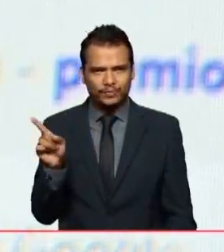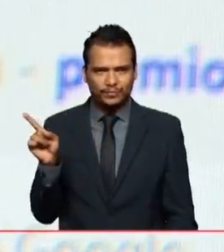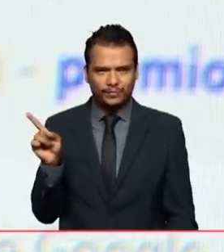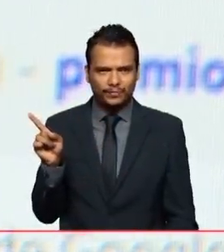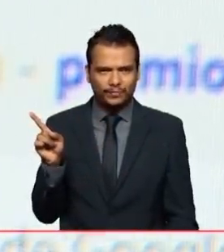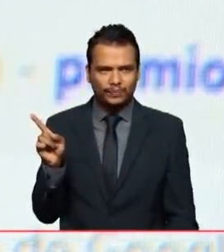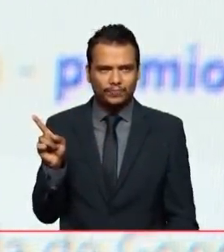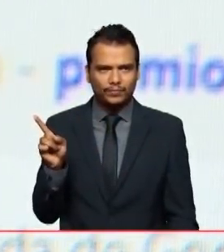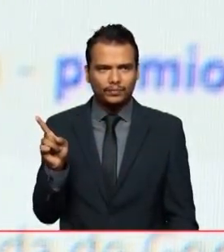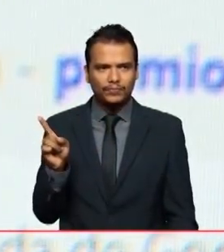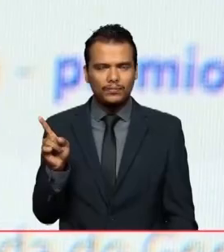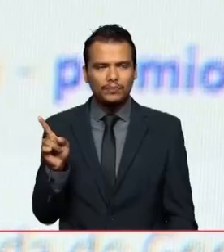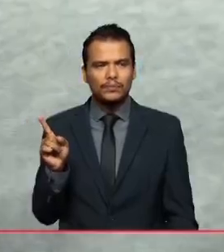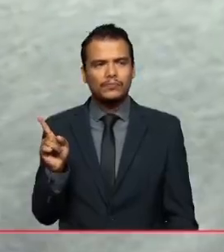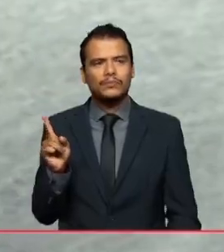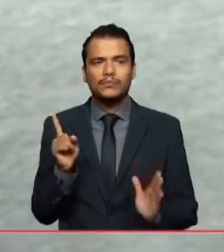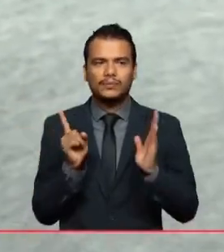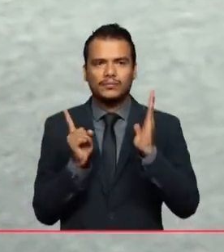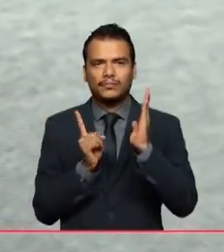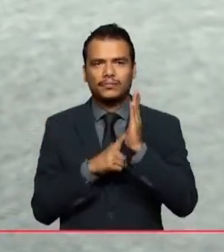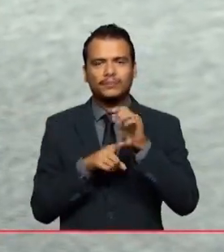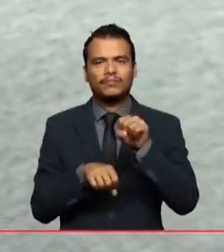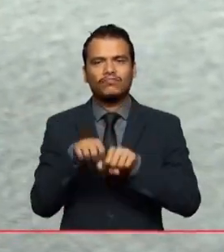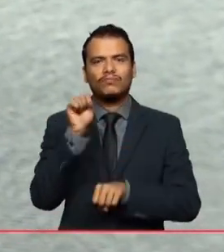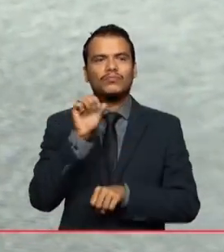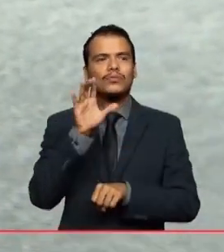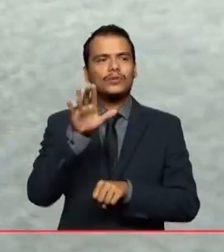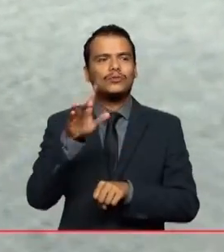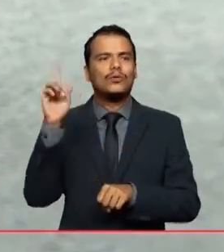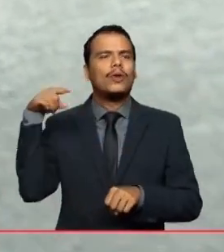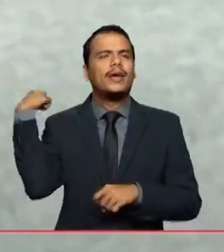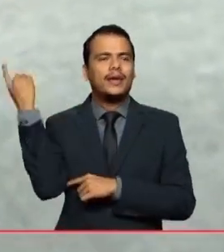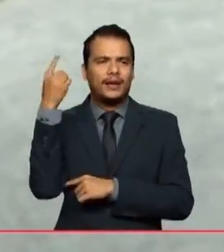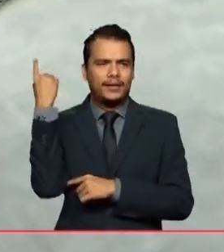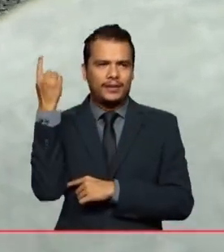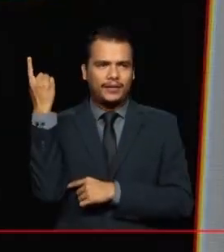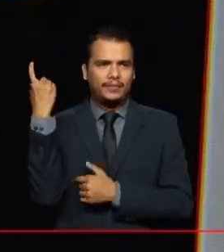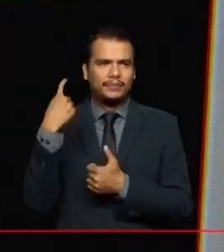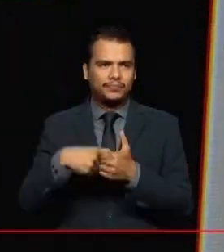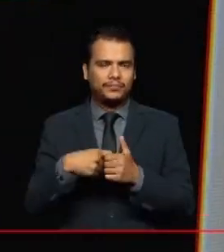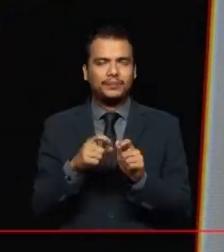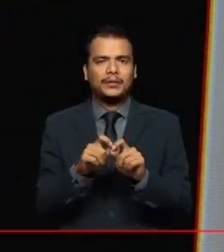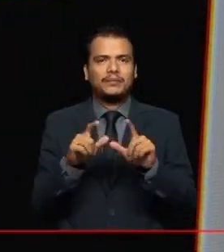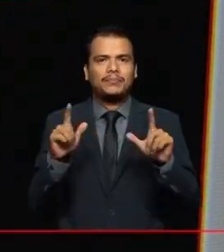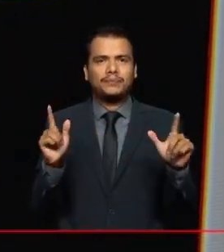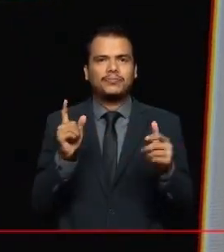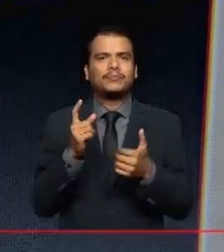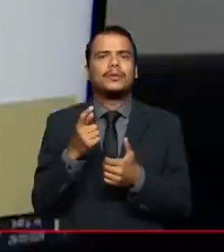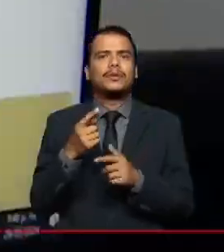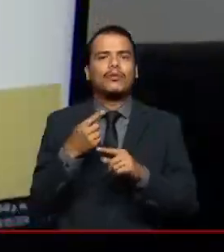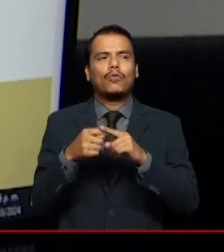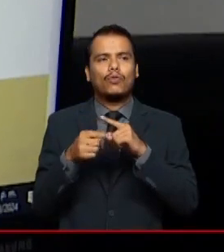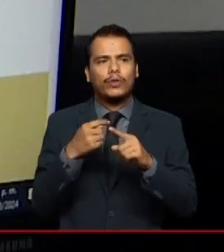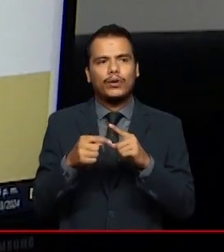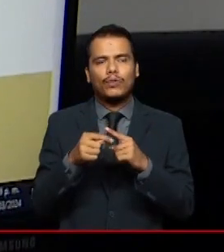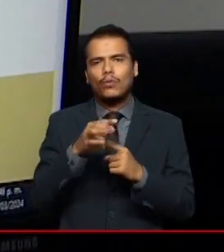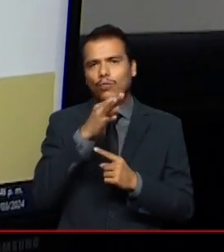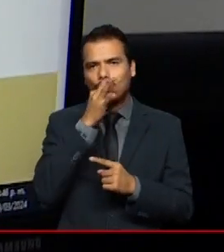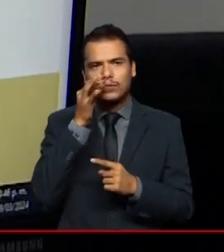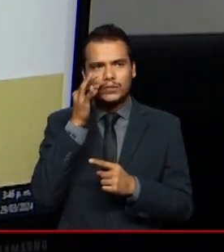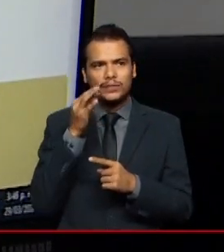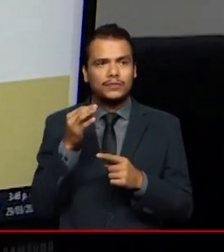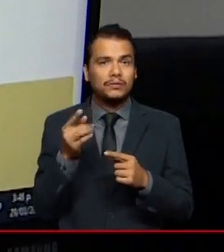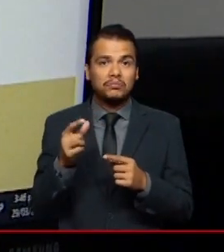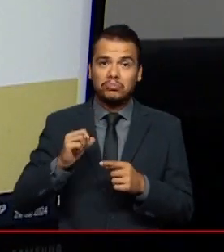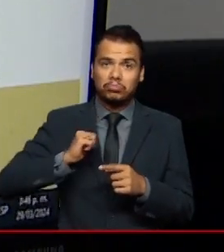indiacatalina.com. Haga clic en Selección Ganadores Público en General. Se abrirá un cuadro con la opción de ingresar correo electrónico y contraseña.